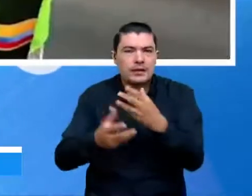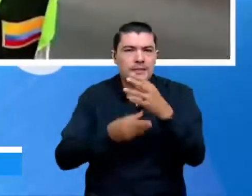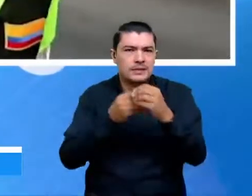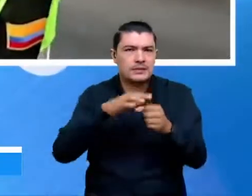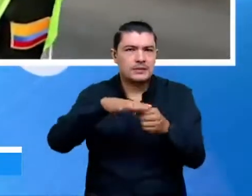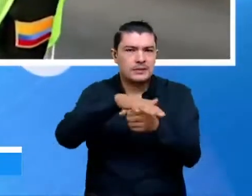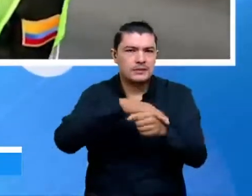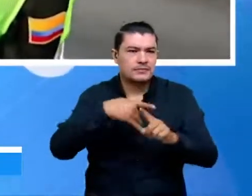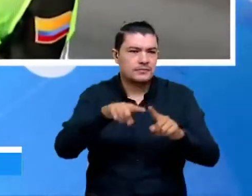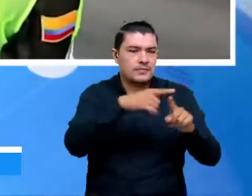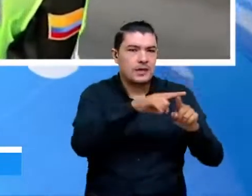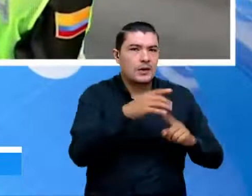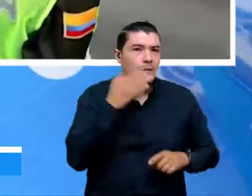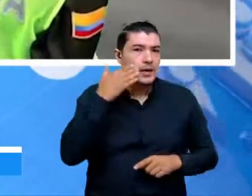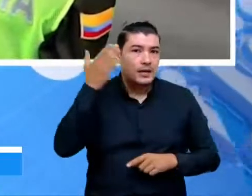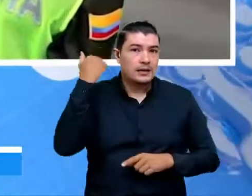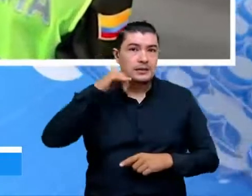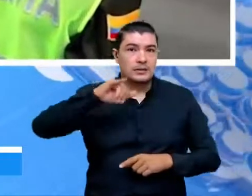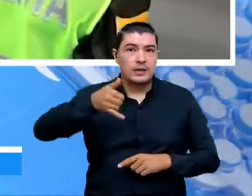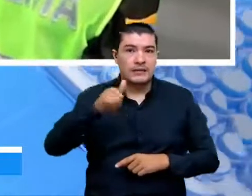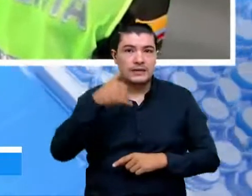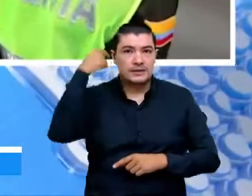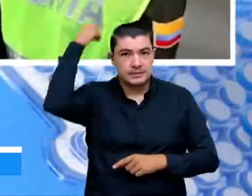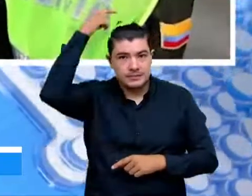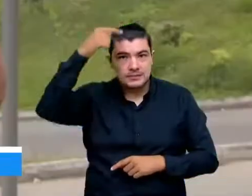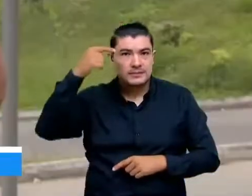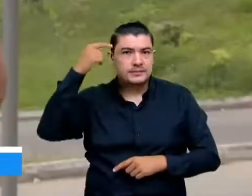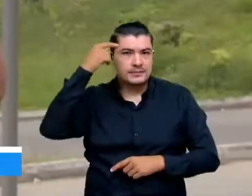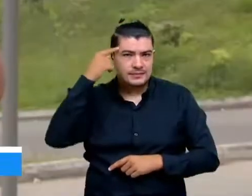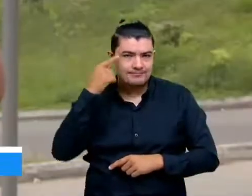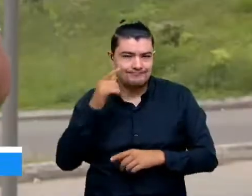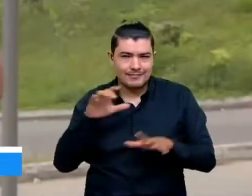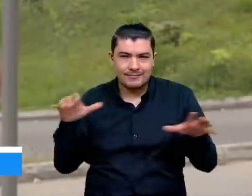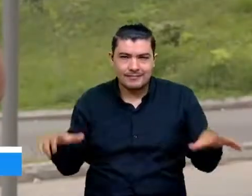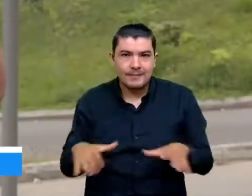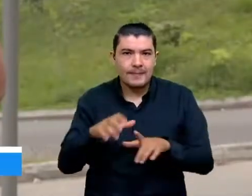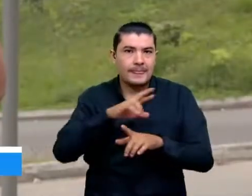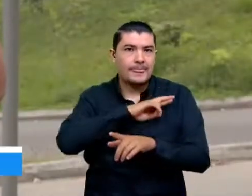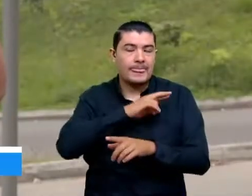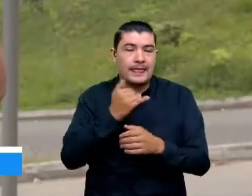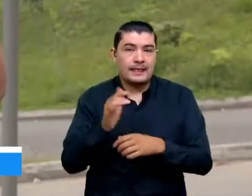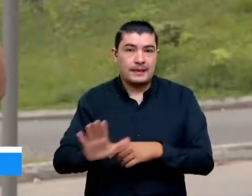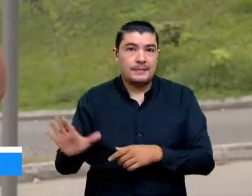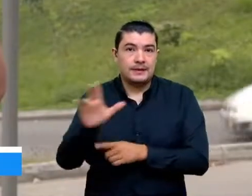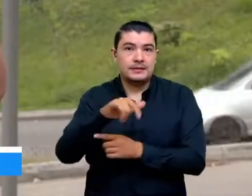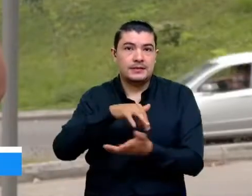que se vivió durante jueves y viernes santo en las diferentes actividades religiosas a través del departamento.